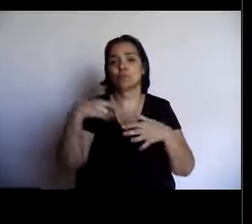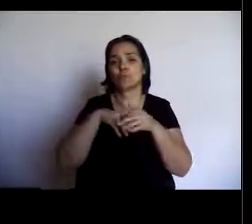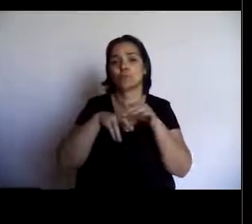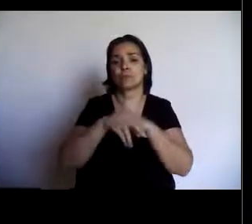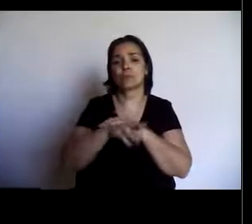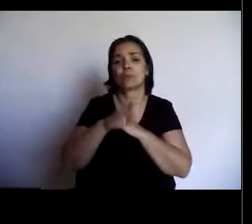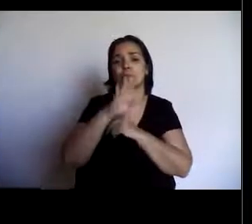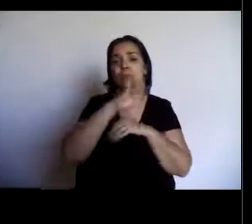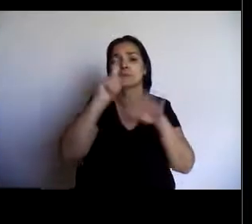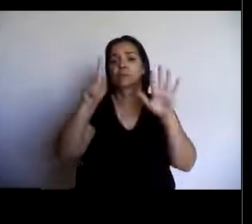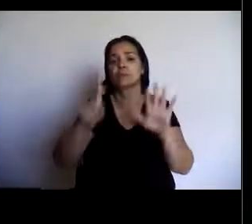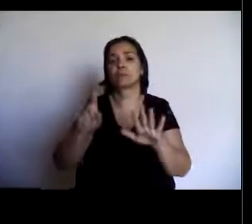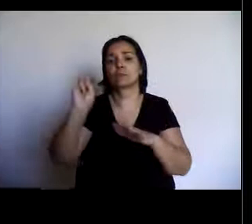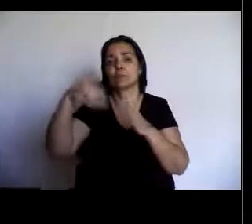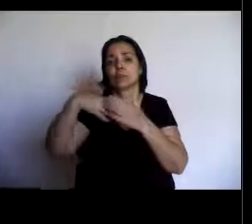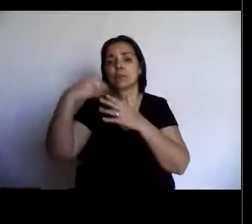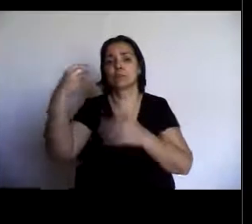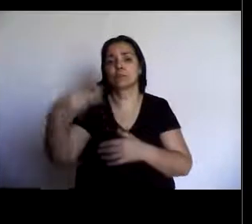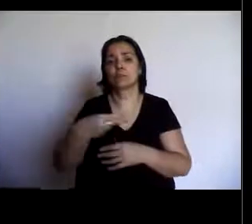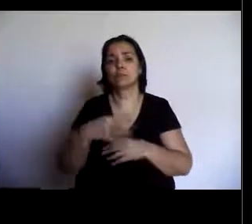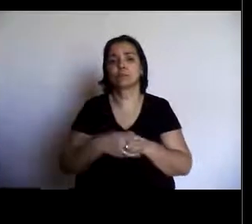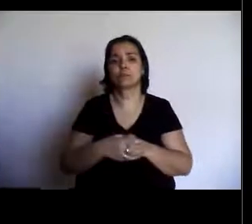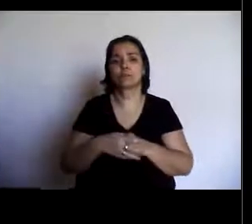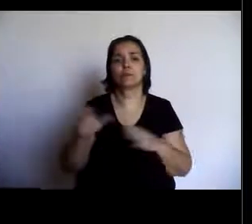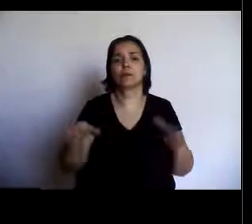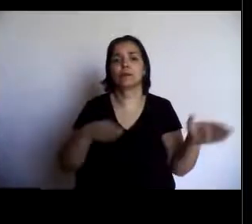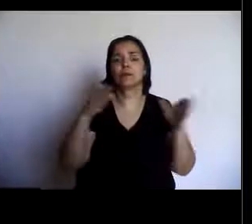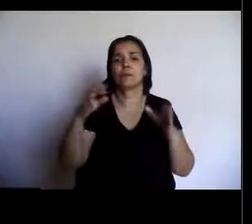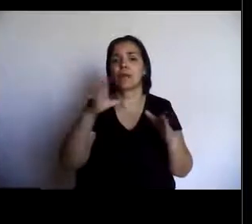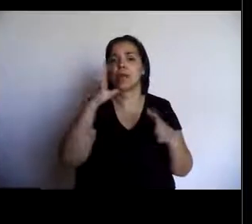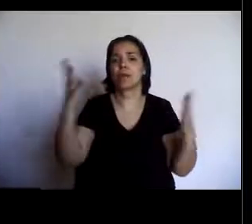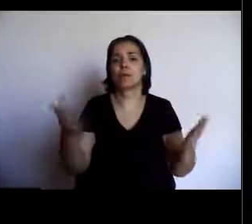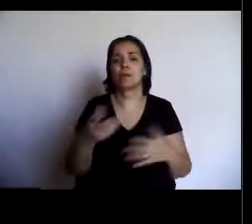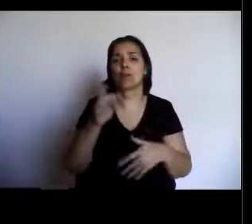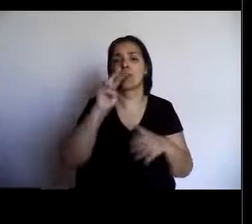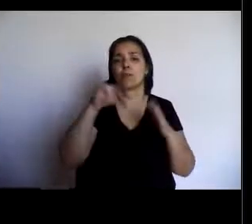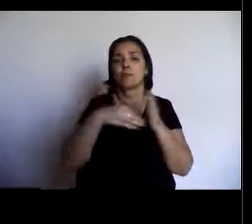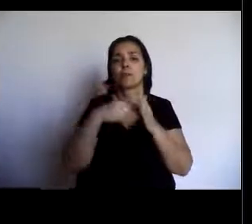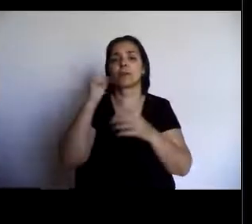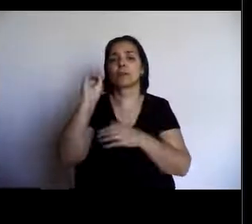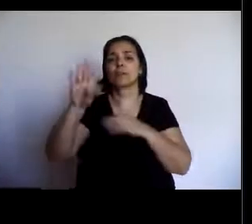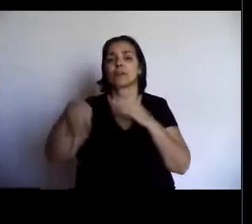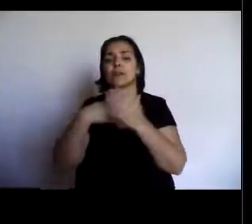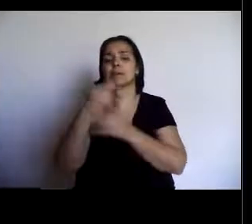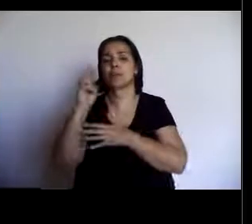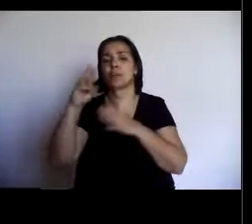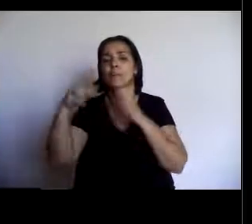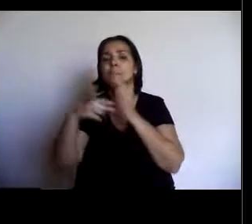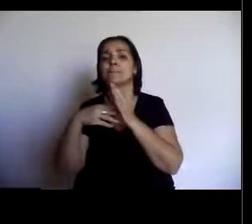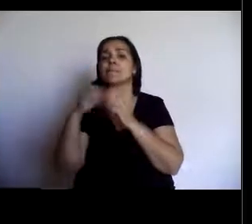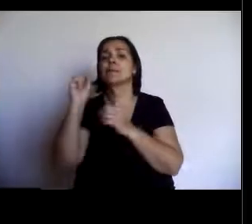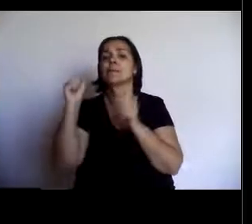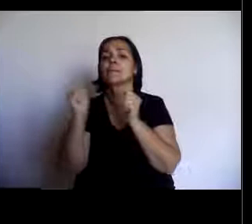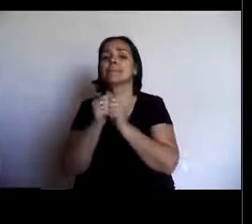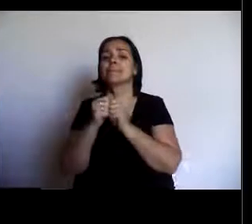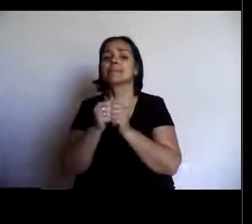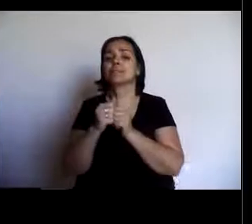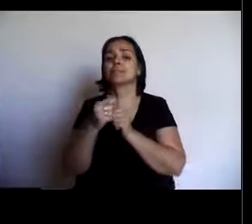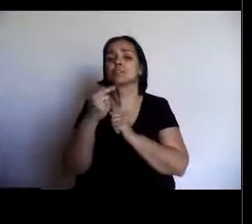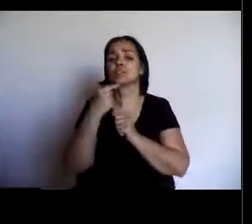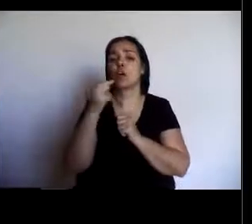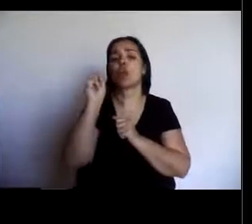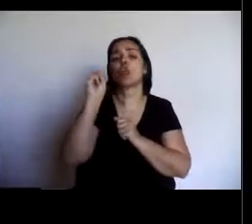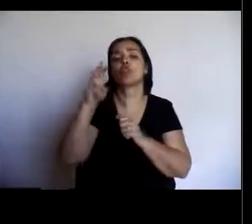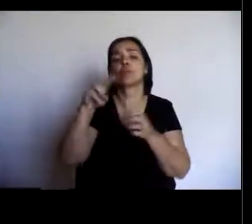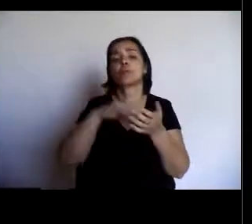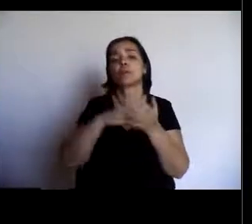euros. En el periodo actual, en el 2014-2020, estamos actualmente ejecutando 12 proyectos por importe